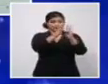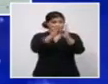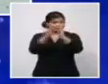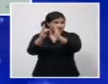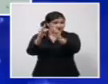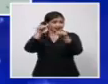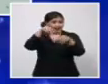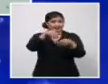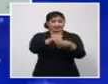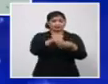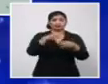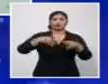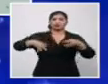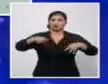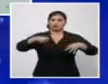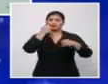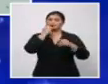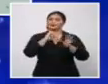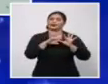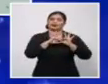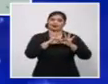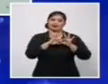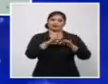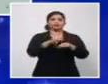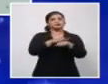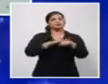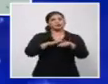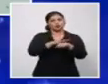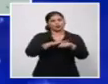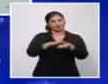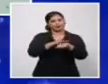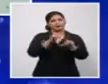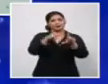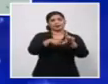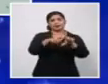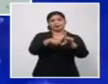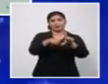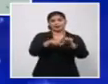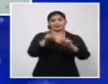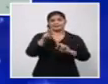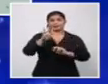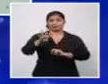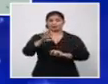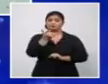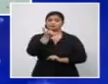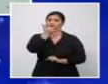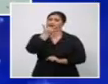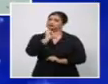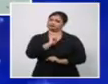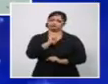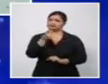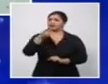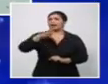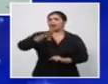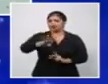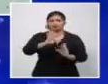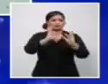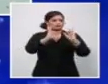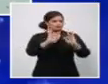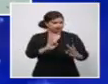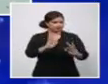el comportamiento. Disculpen, regla, dije 24 y son 14 los que tienen regla en el día de